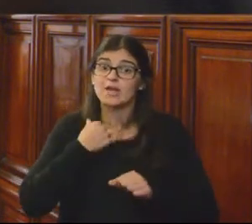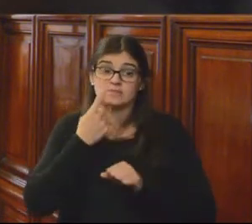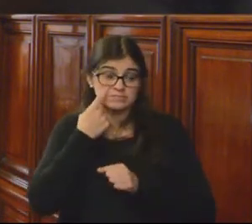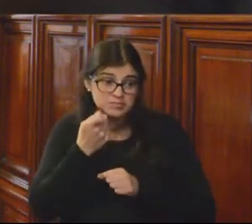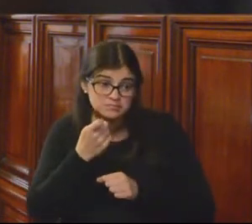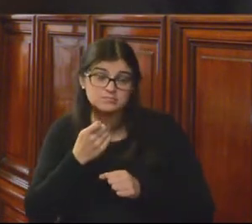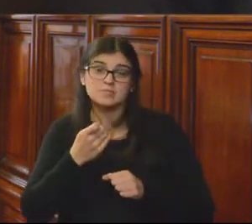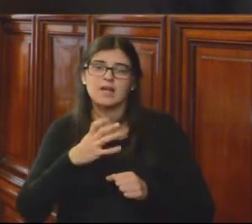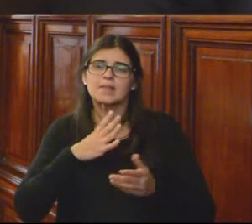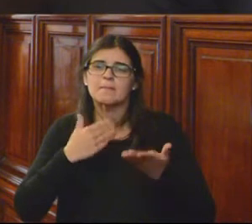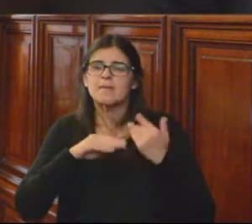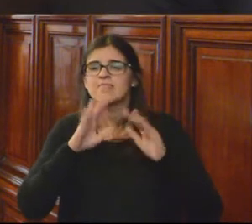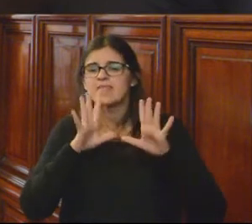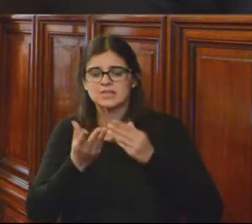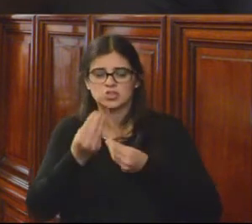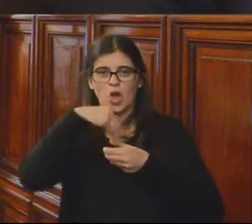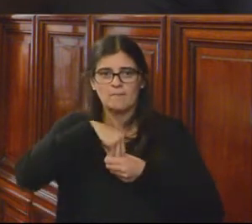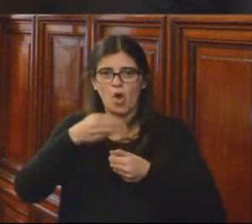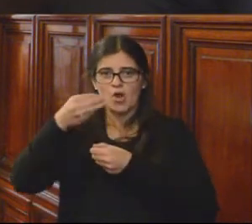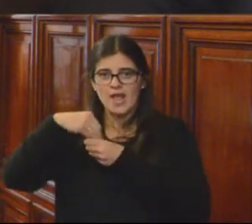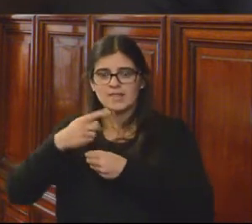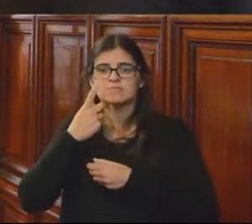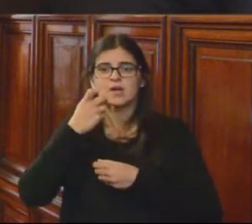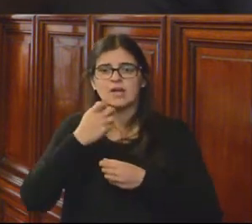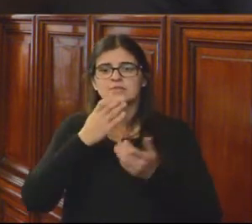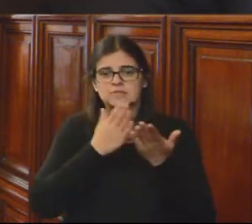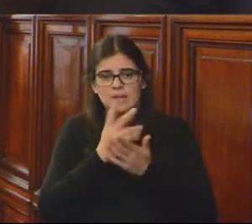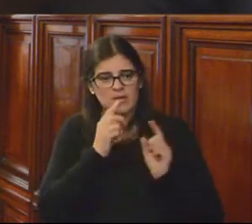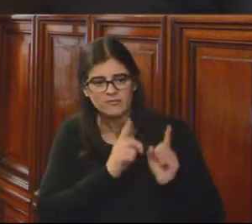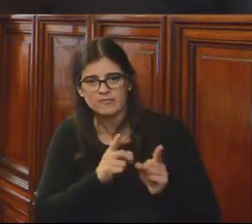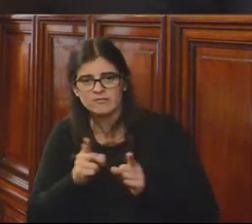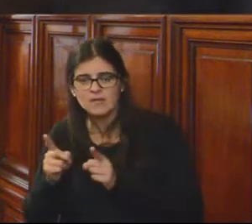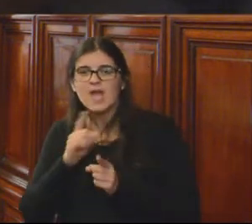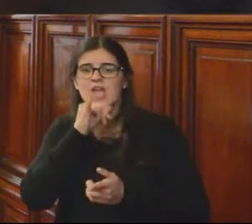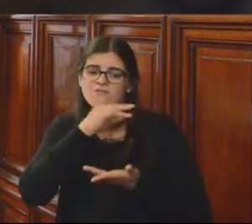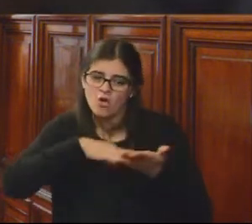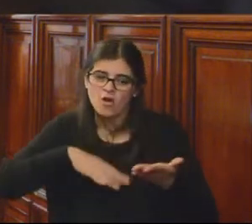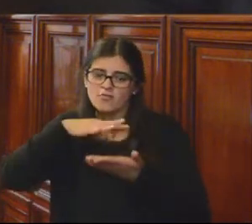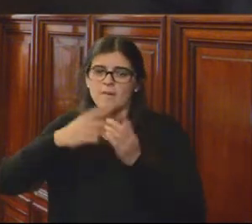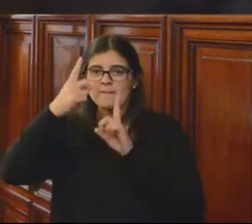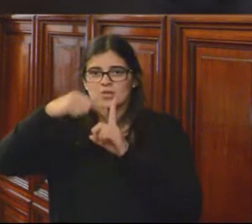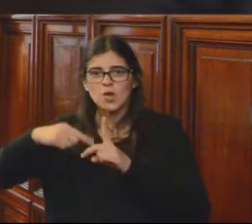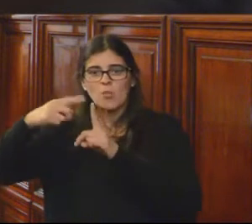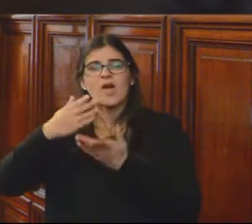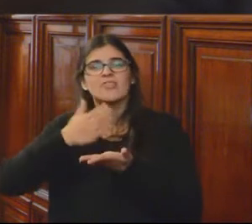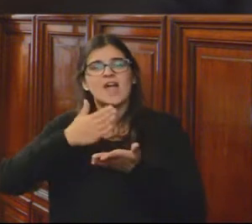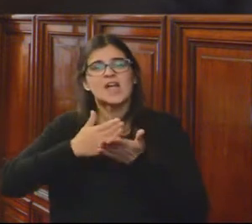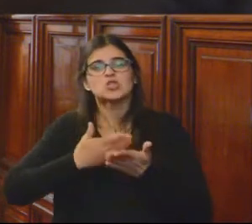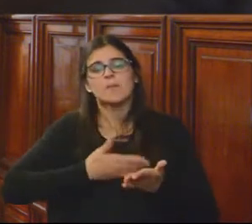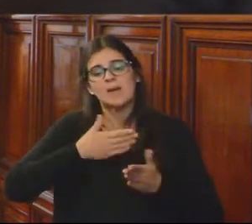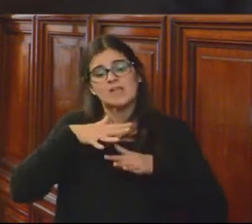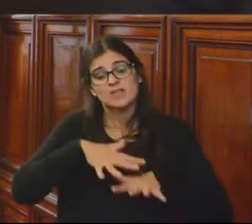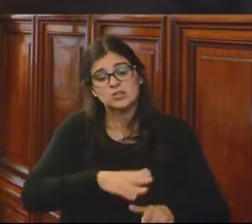caracterizar tiene al menos 10 componentes que identificamos una y otra vez en nuestros informes y reportes mensuales sobre el derecho a la manifestación